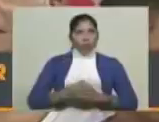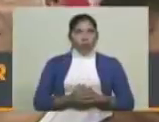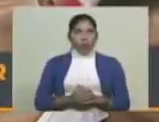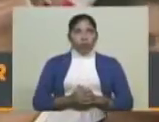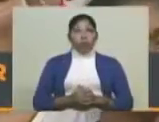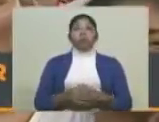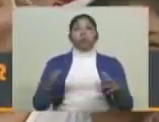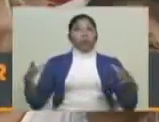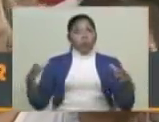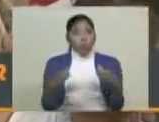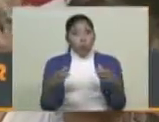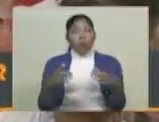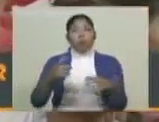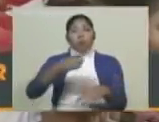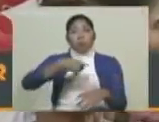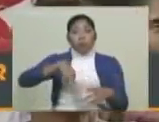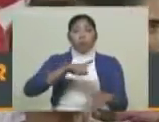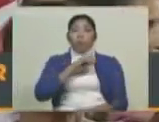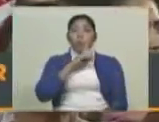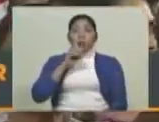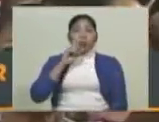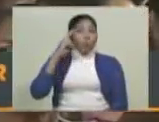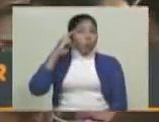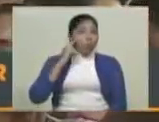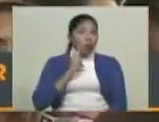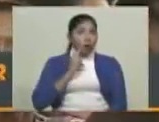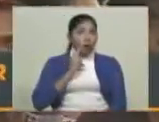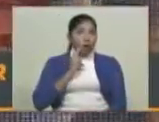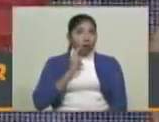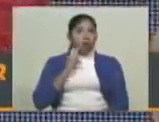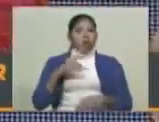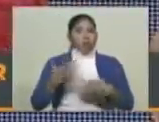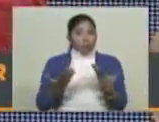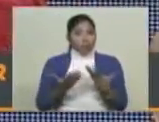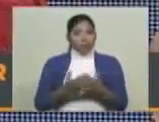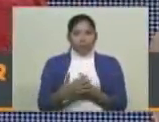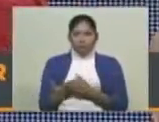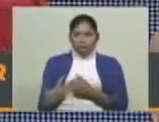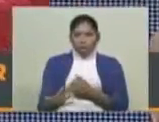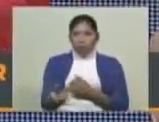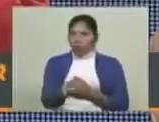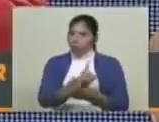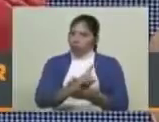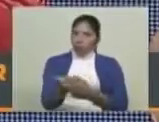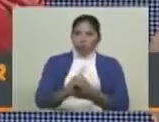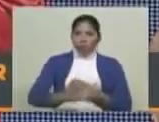Comando de campaña Simón Bolívar, no es poca cosa lo que está en juego, hermanos y hermanas.